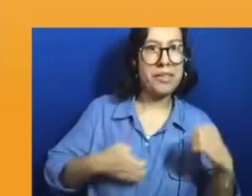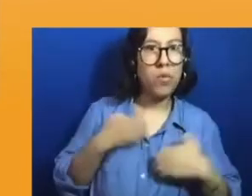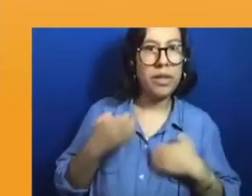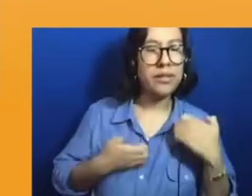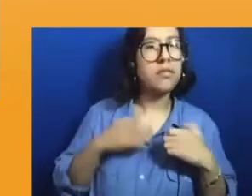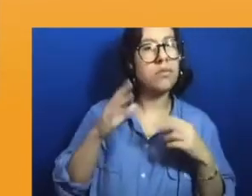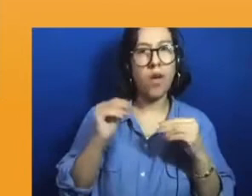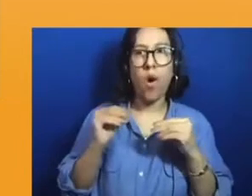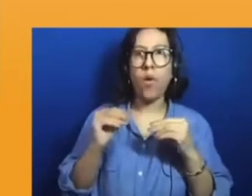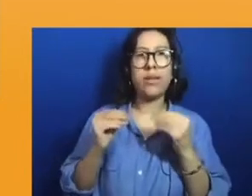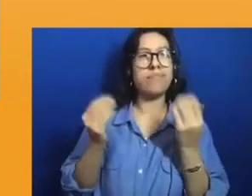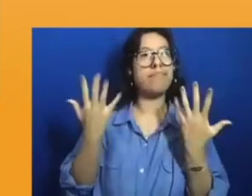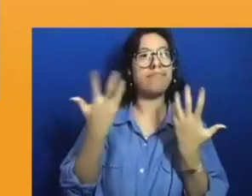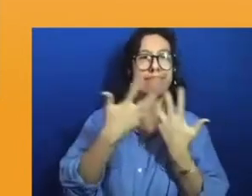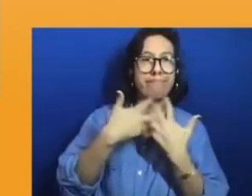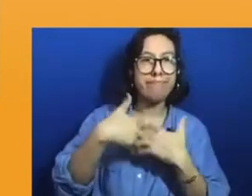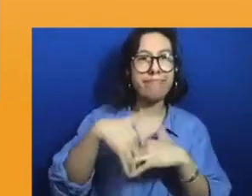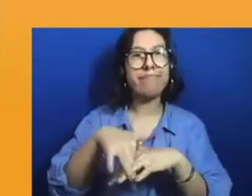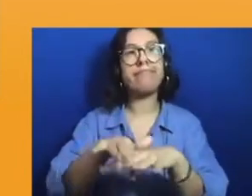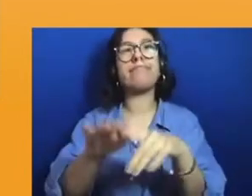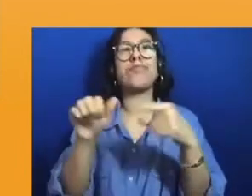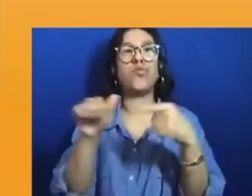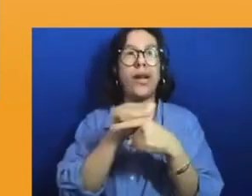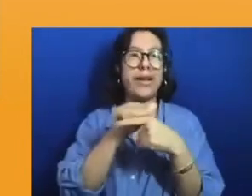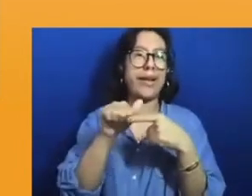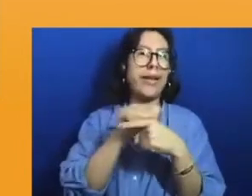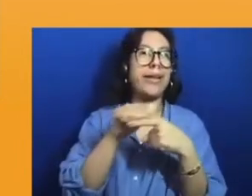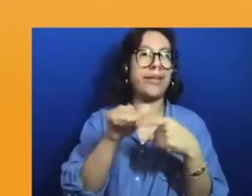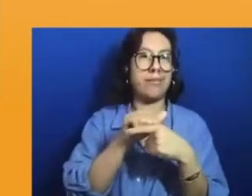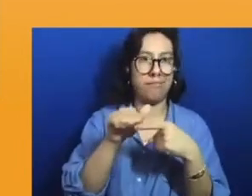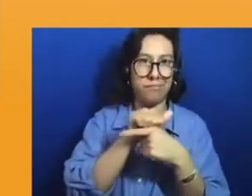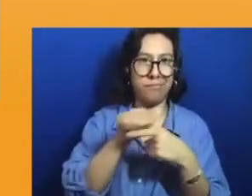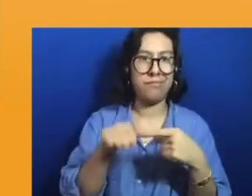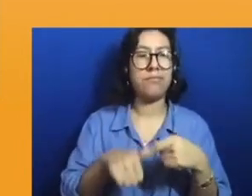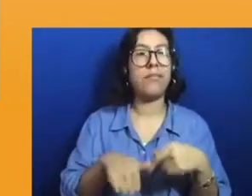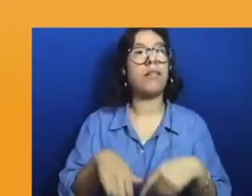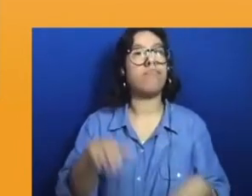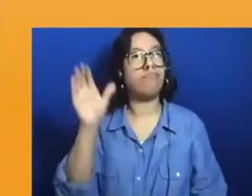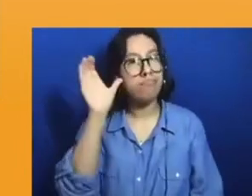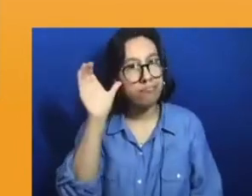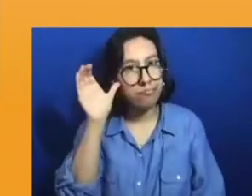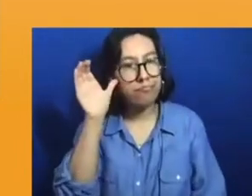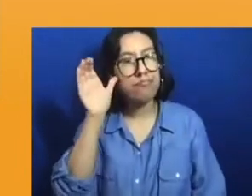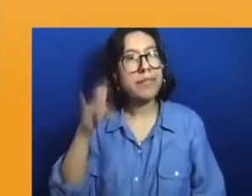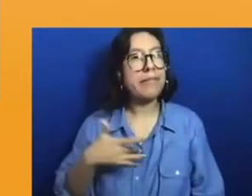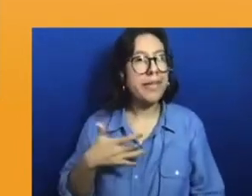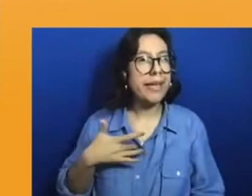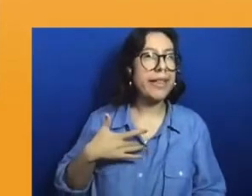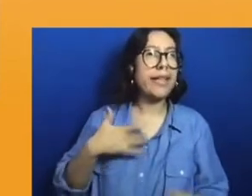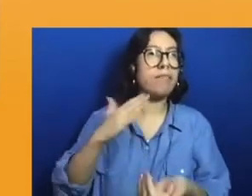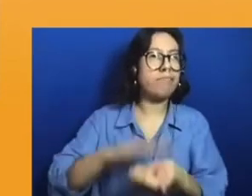el entrenamiento. Viene con el entrenamiento y con el escuchar la música.